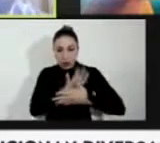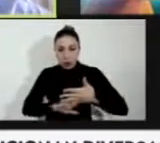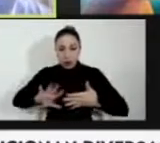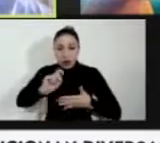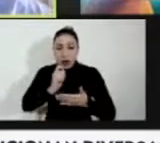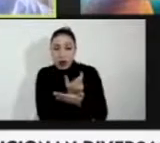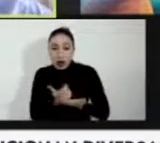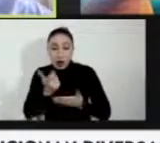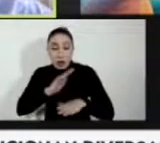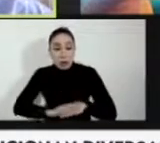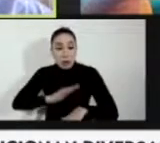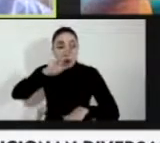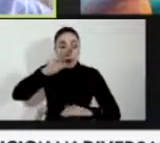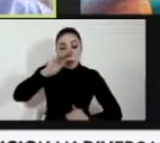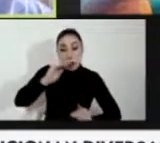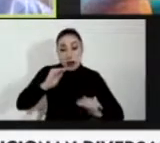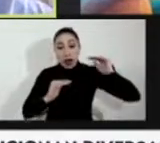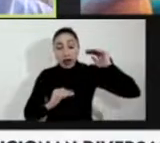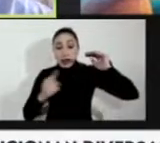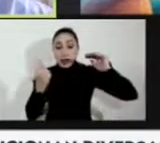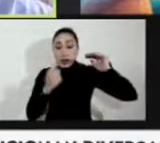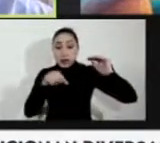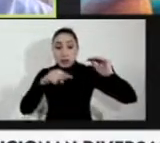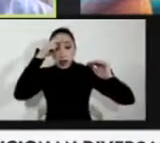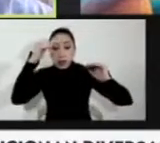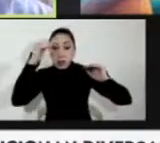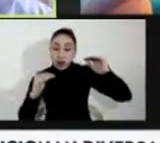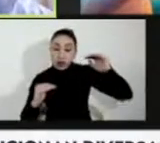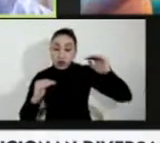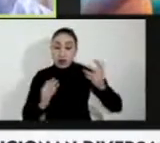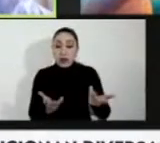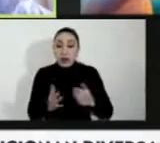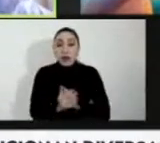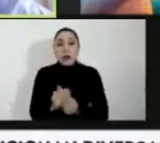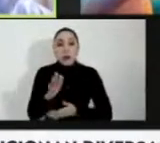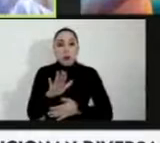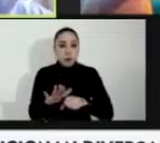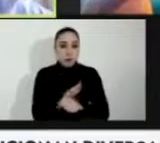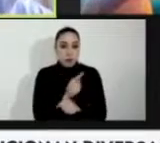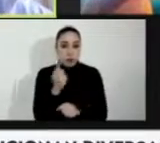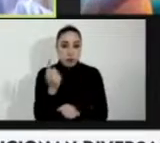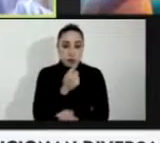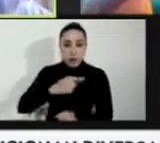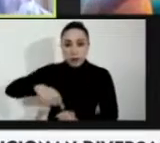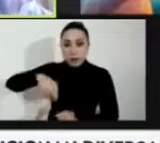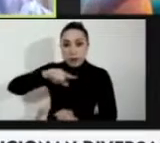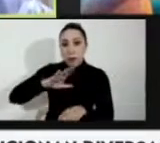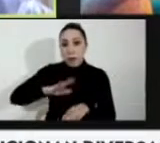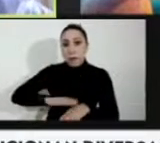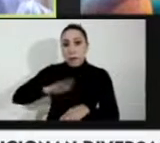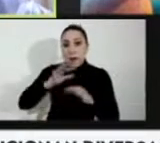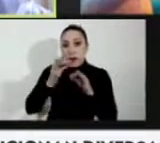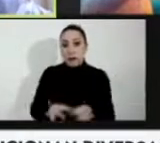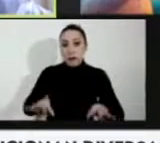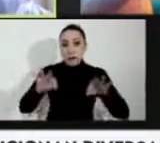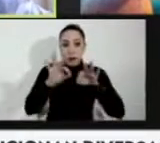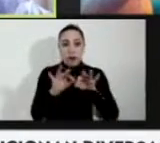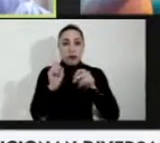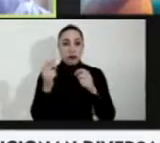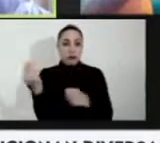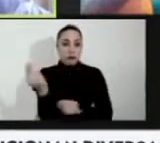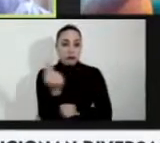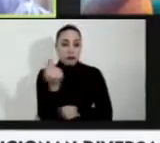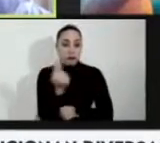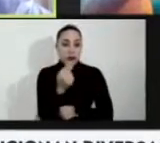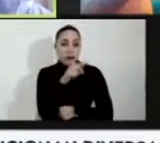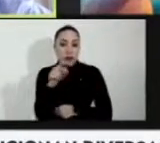en México, ya que se considera que una de las ocupaciones que implica un mayor riesgo,